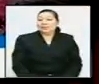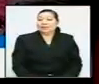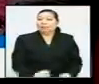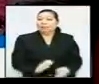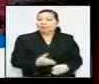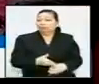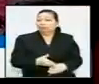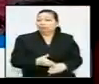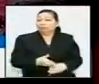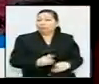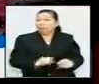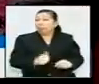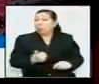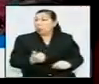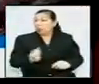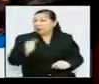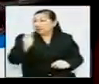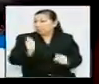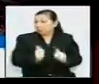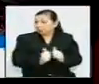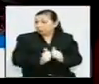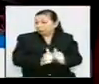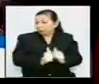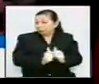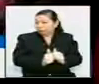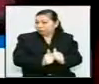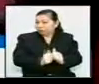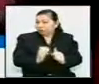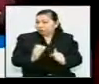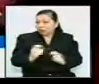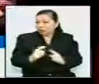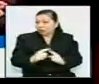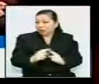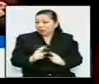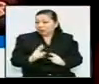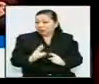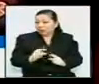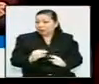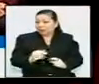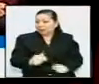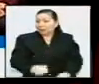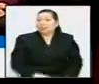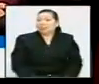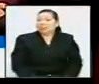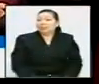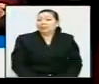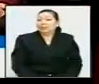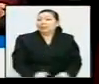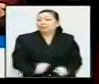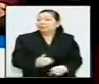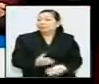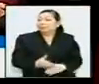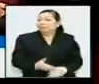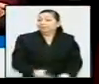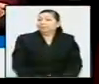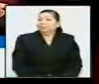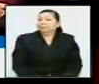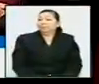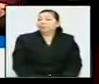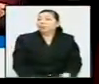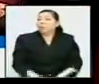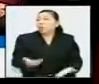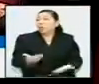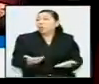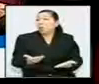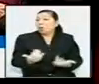¿llegó con algún otro representante en Contraloría? Si se lo llegó, o de